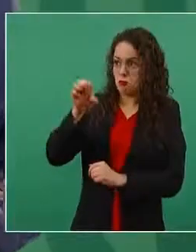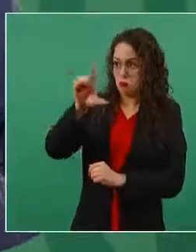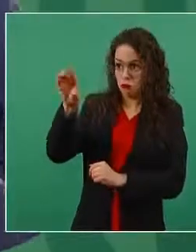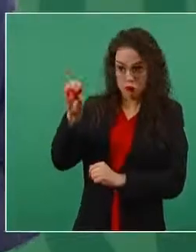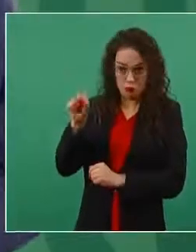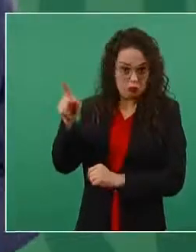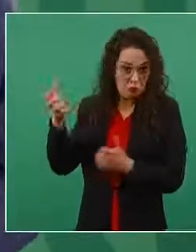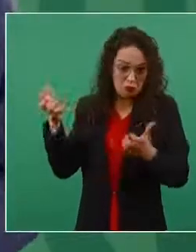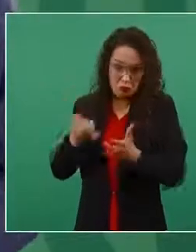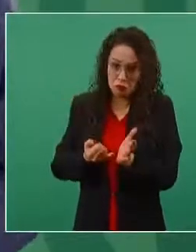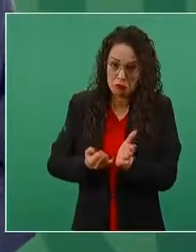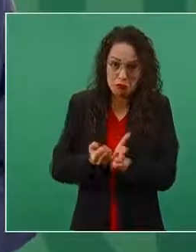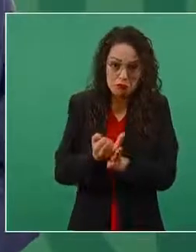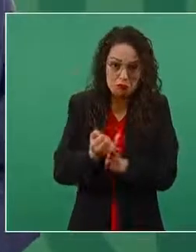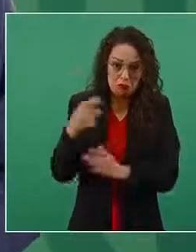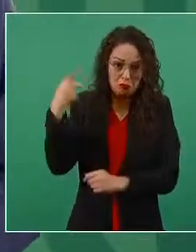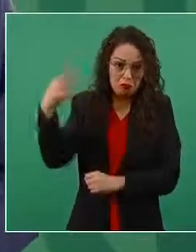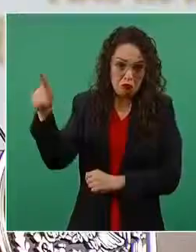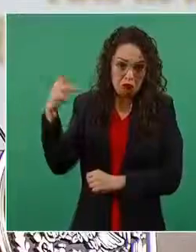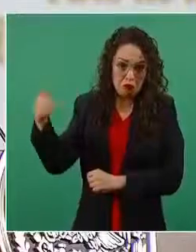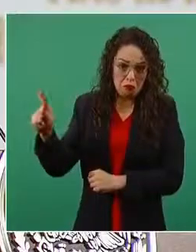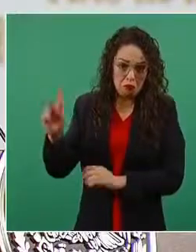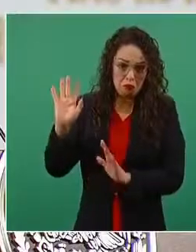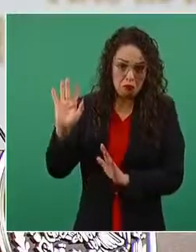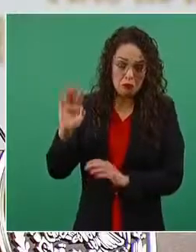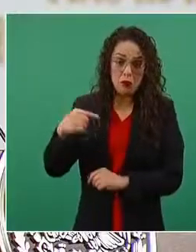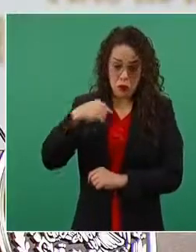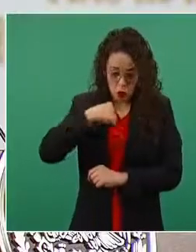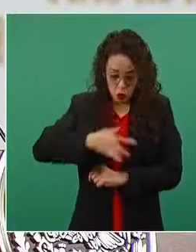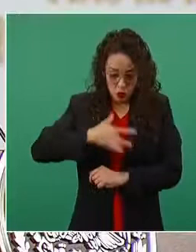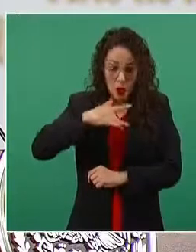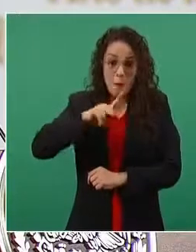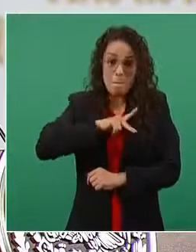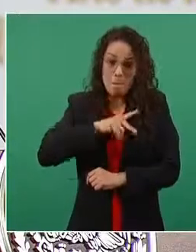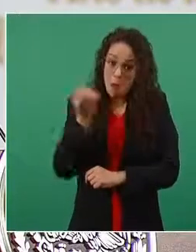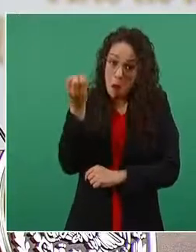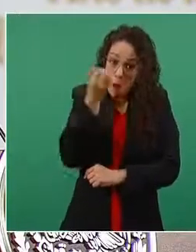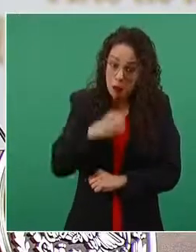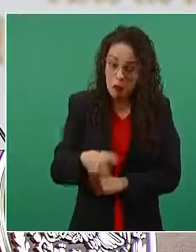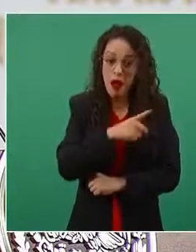no. Yo creo que es mi obligación